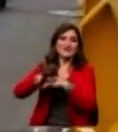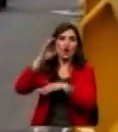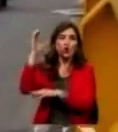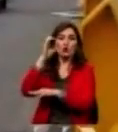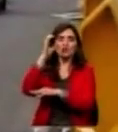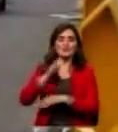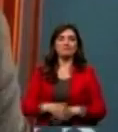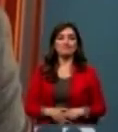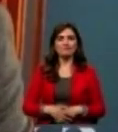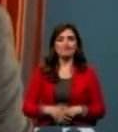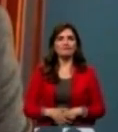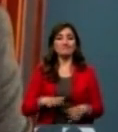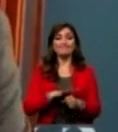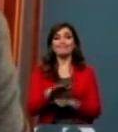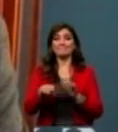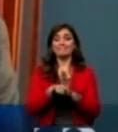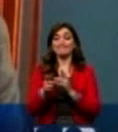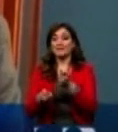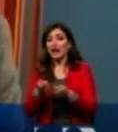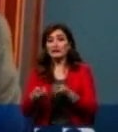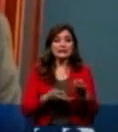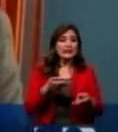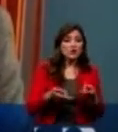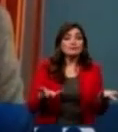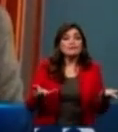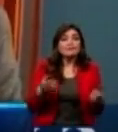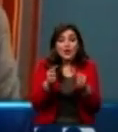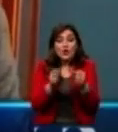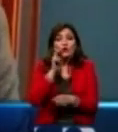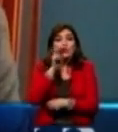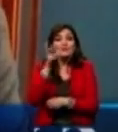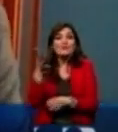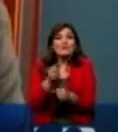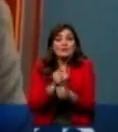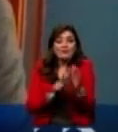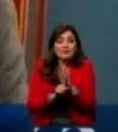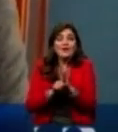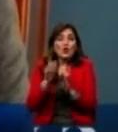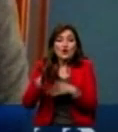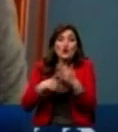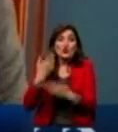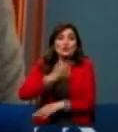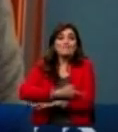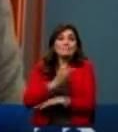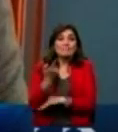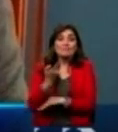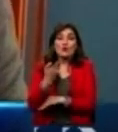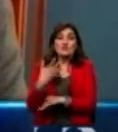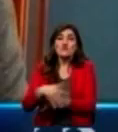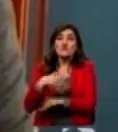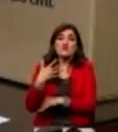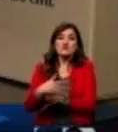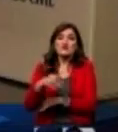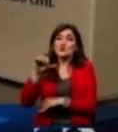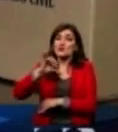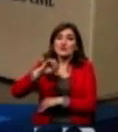los pueblos de frontera. Y el tema de comercialización, transporte y turismo, que lo venimos desarrollando día a día, se ve muy seriamente